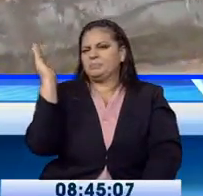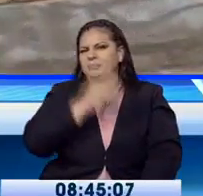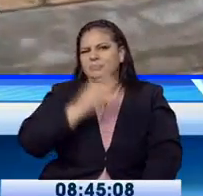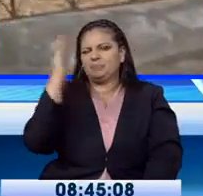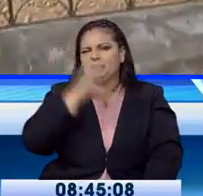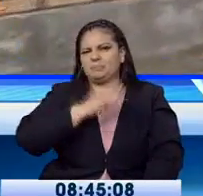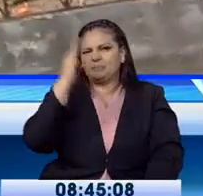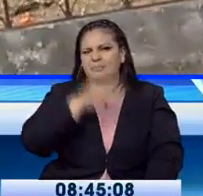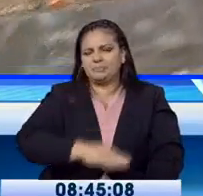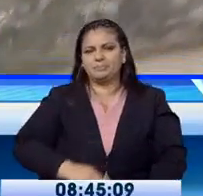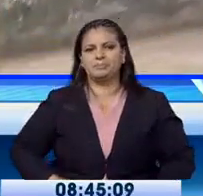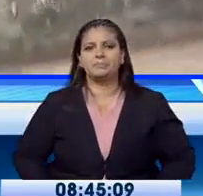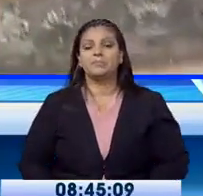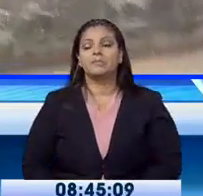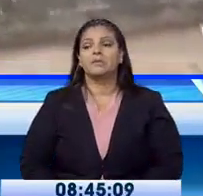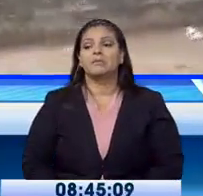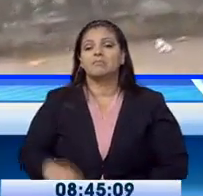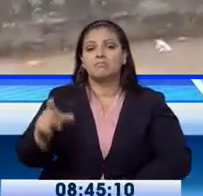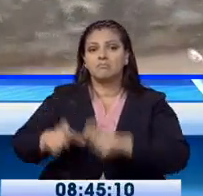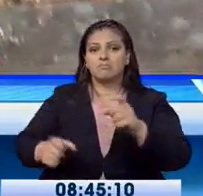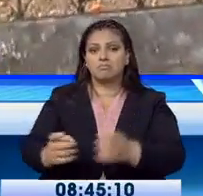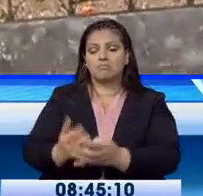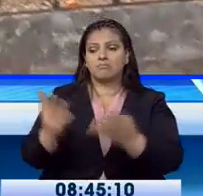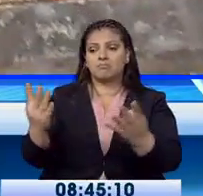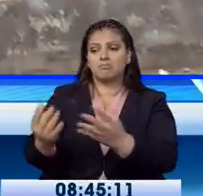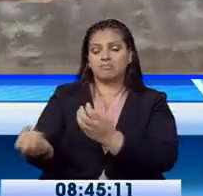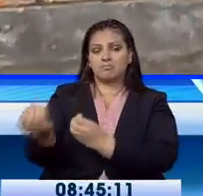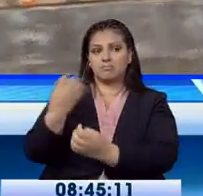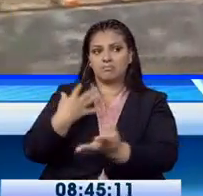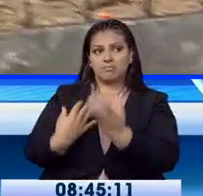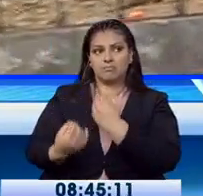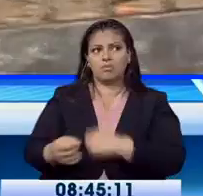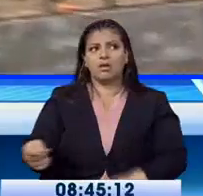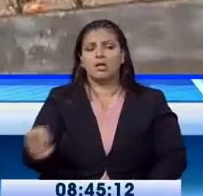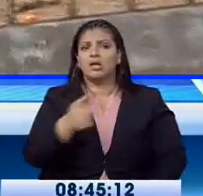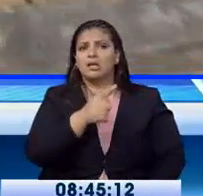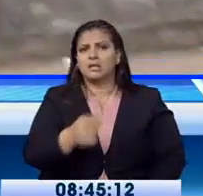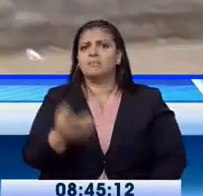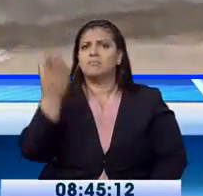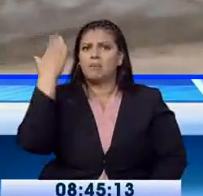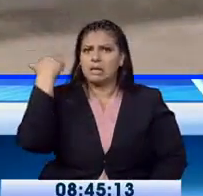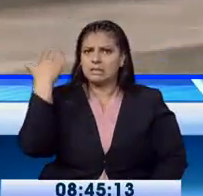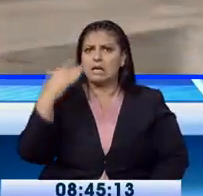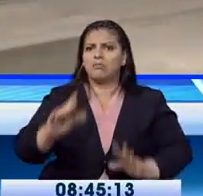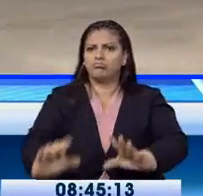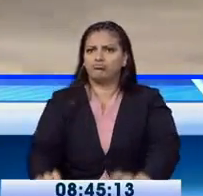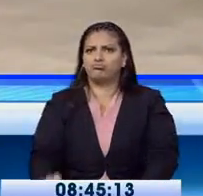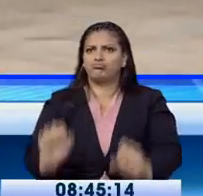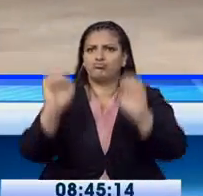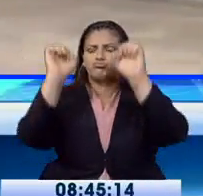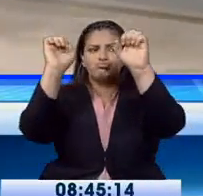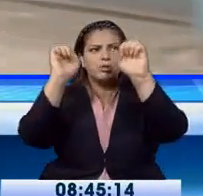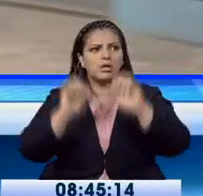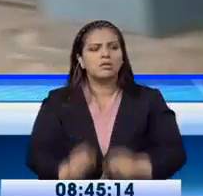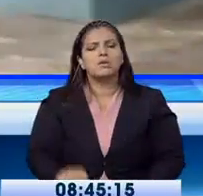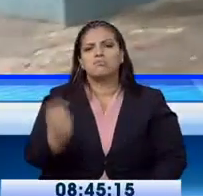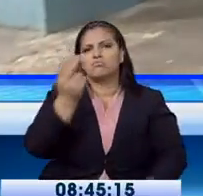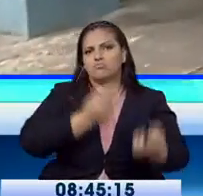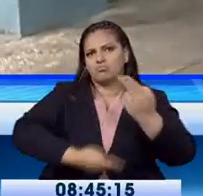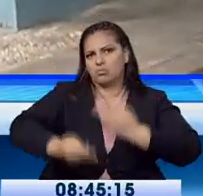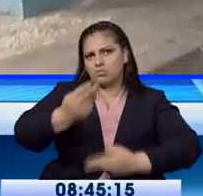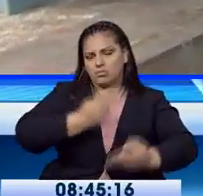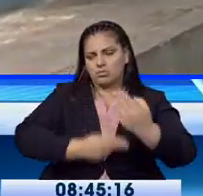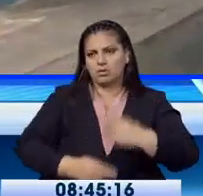según los habitantes los locales están desocupados desde hace aproximadamente dos meses perdón perdón